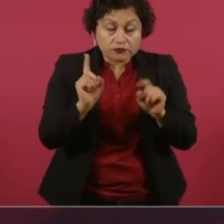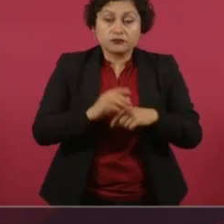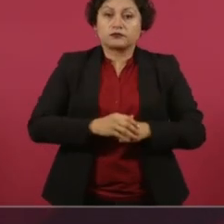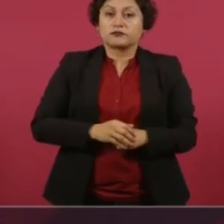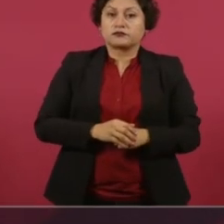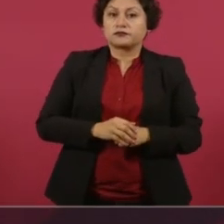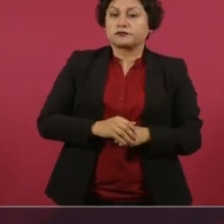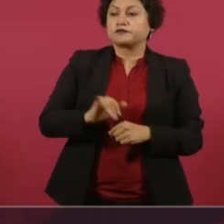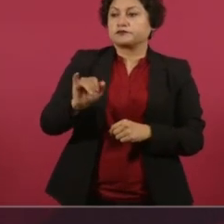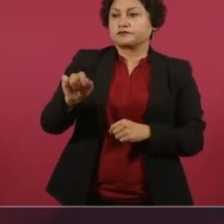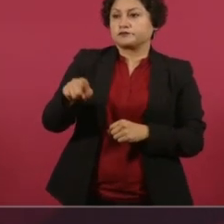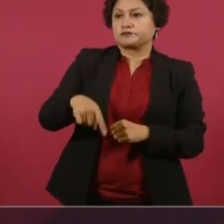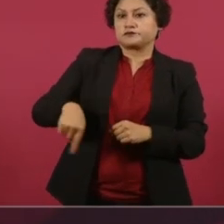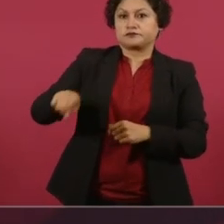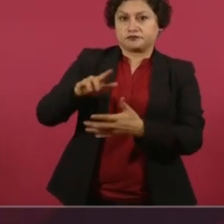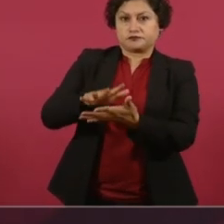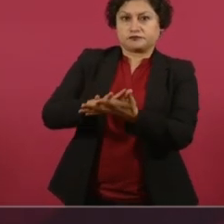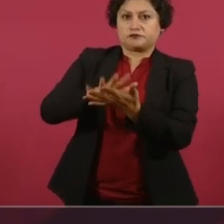como turista,